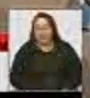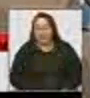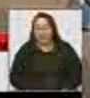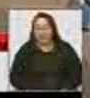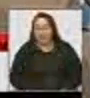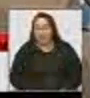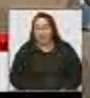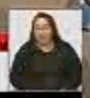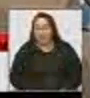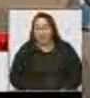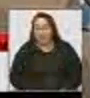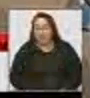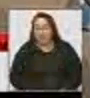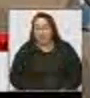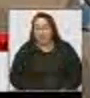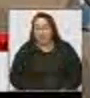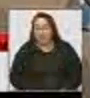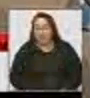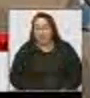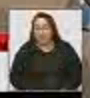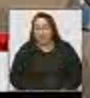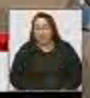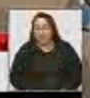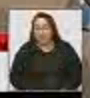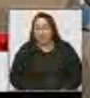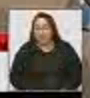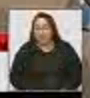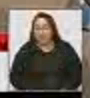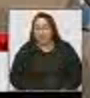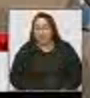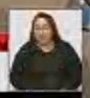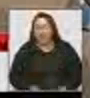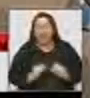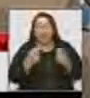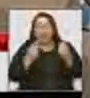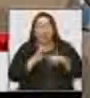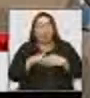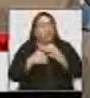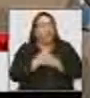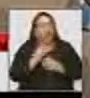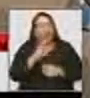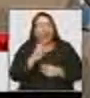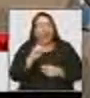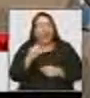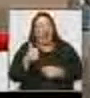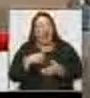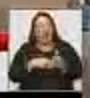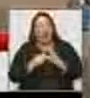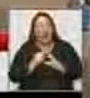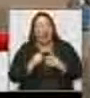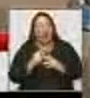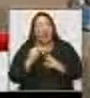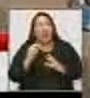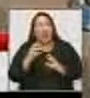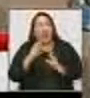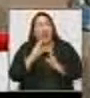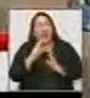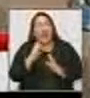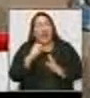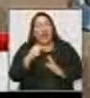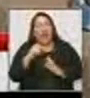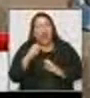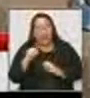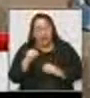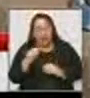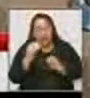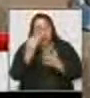ajustes. Reitero, totalmente de acuerdo con el tema del reja, mientras seamos nosotros, o sea el Ejecutivo, ojalá